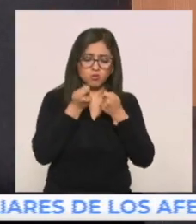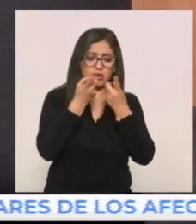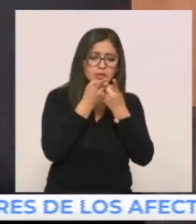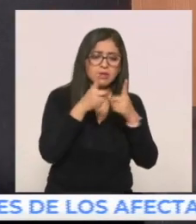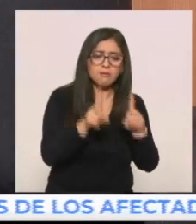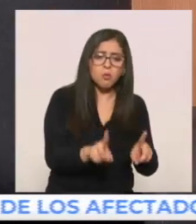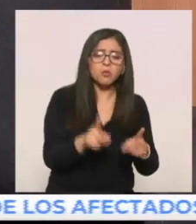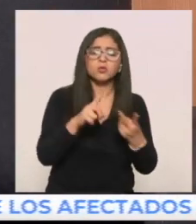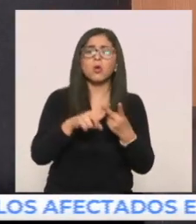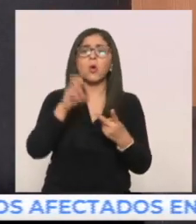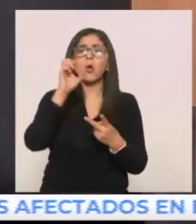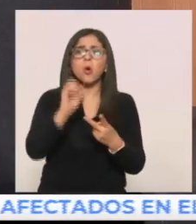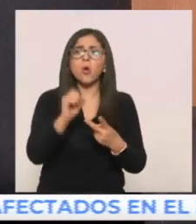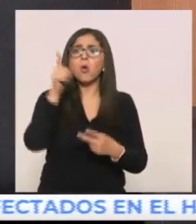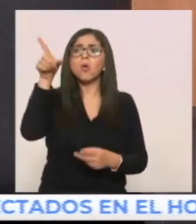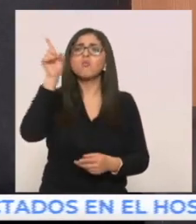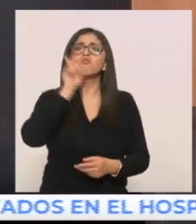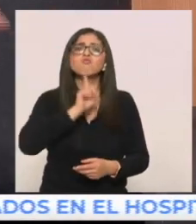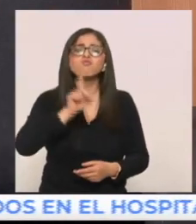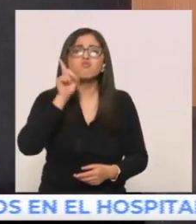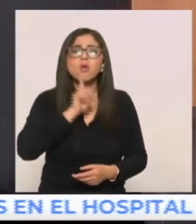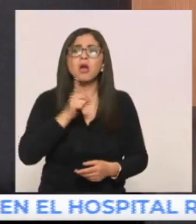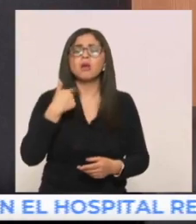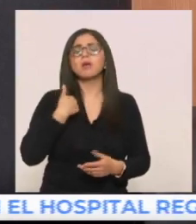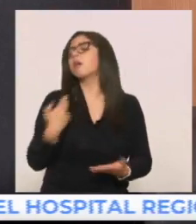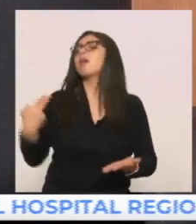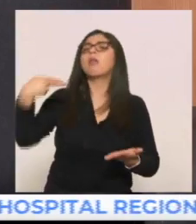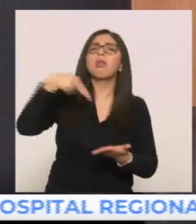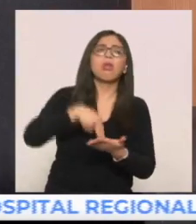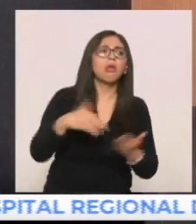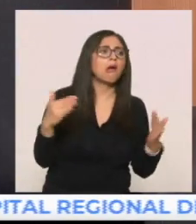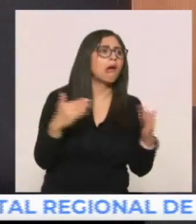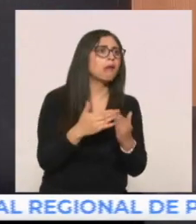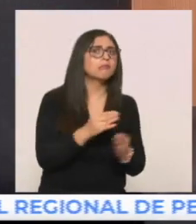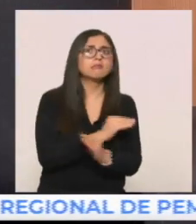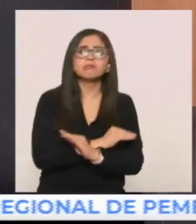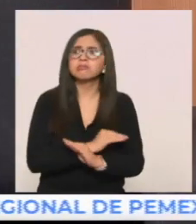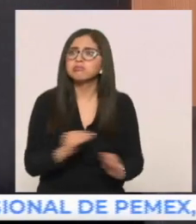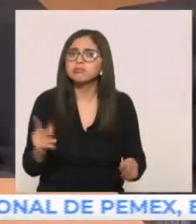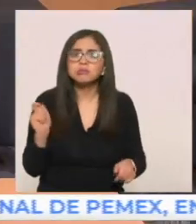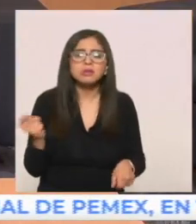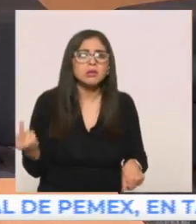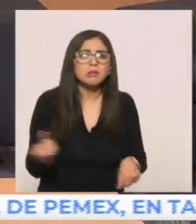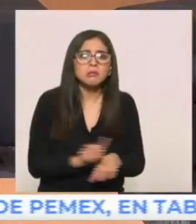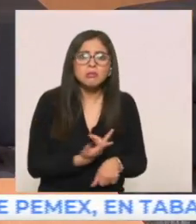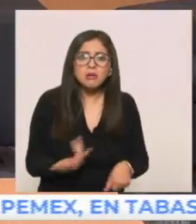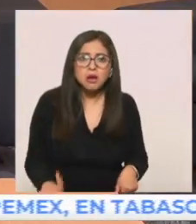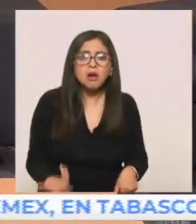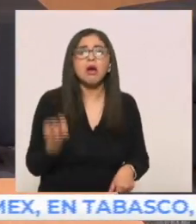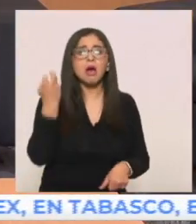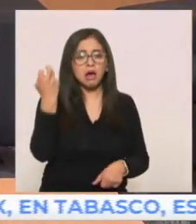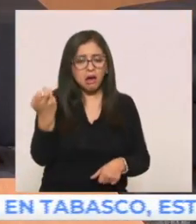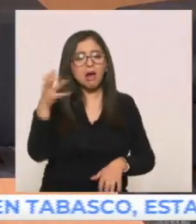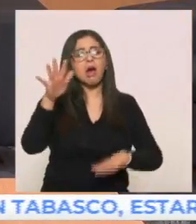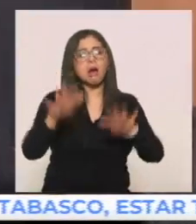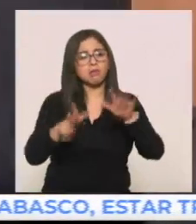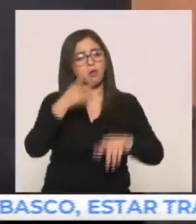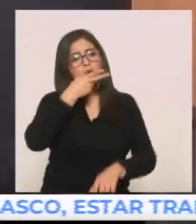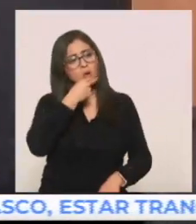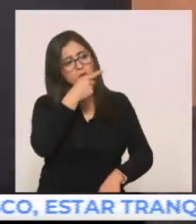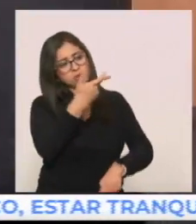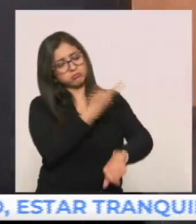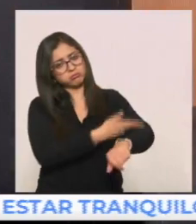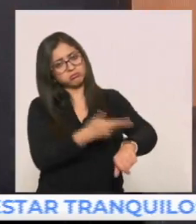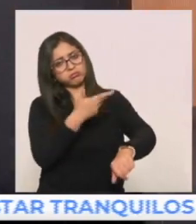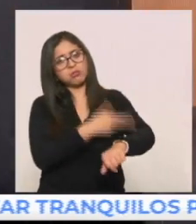y para regresar le impuso... Tocaron fondo de alguna forma. La idea de que pues, si no vas a un espacio para atenderte, a veces a ellas mismas le dan la solución.